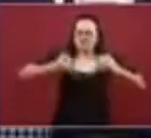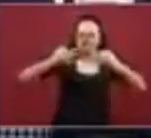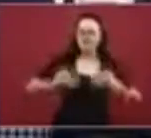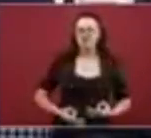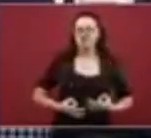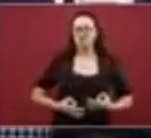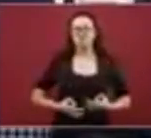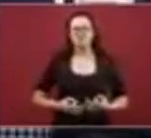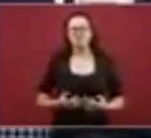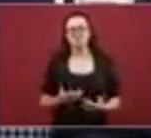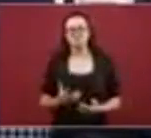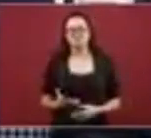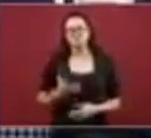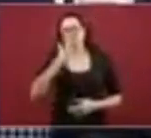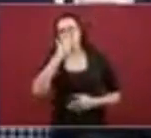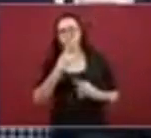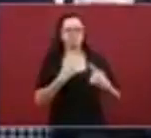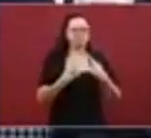Eso fue.